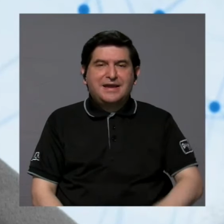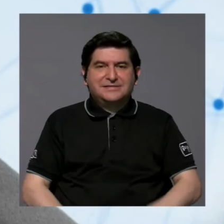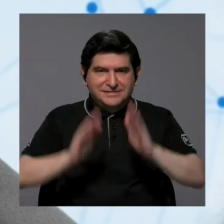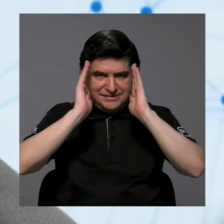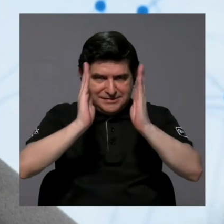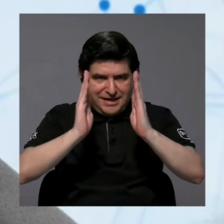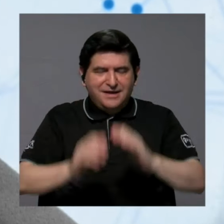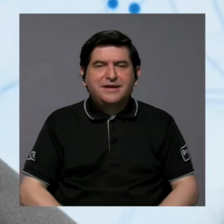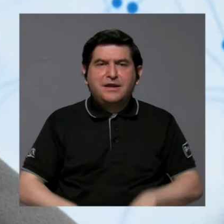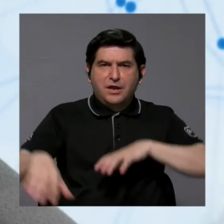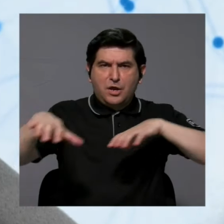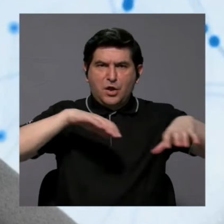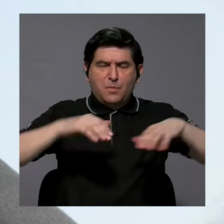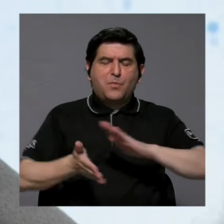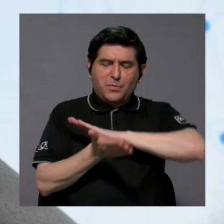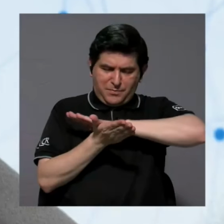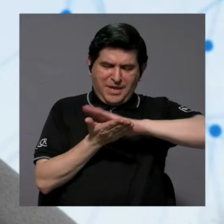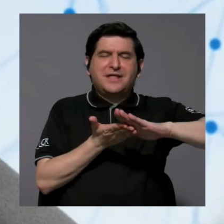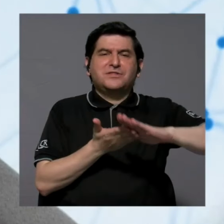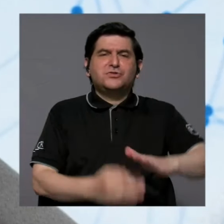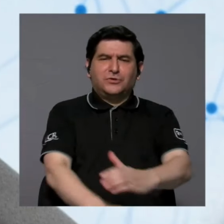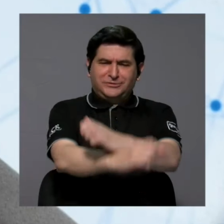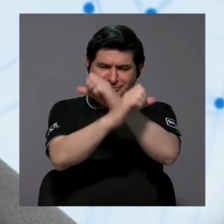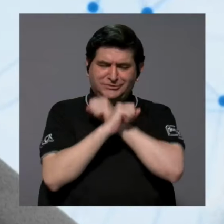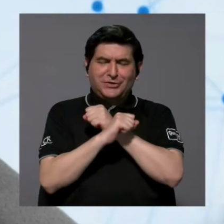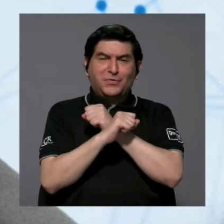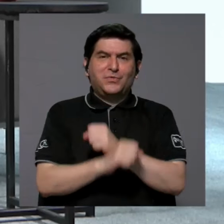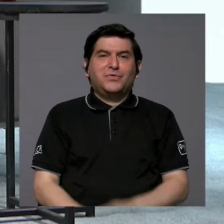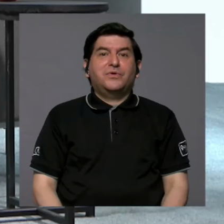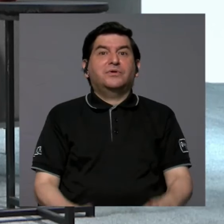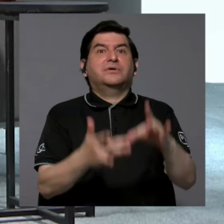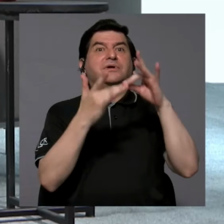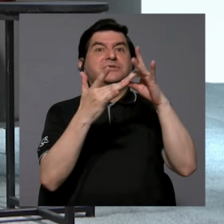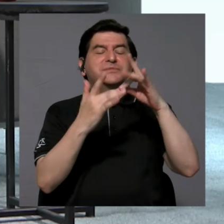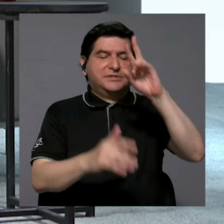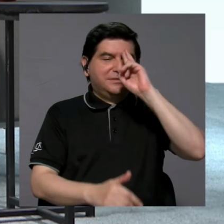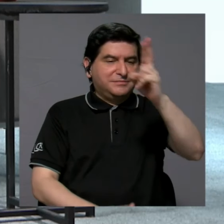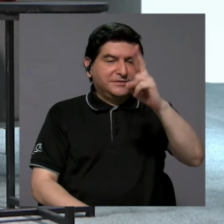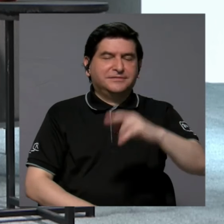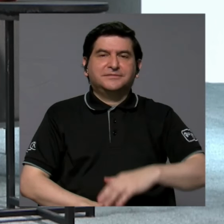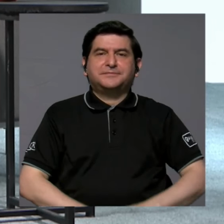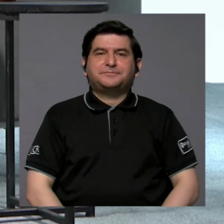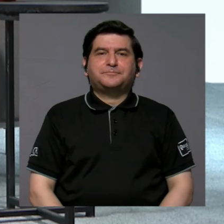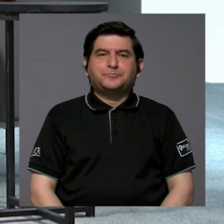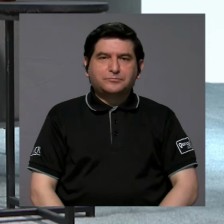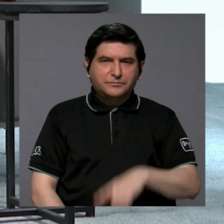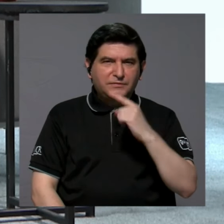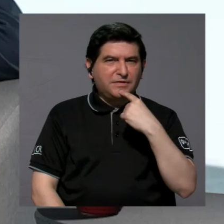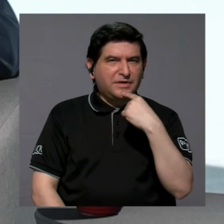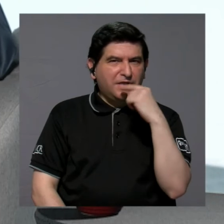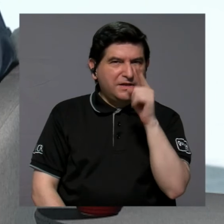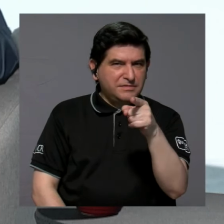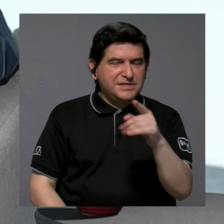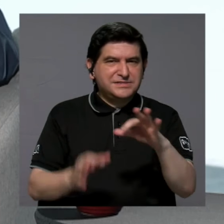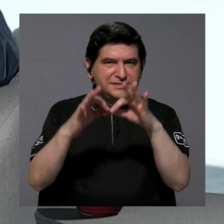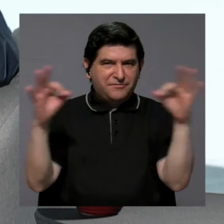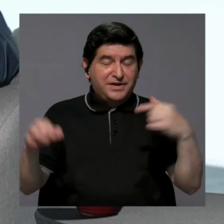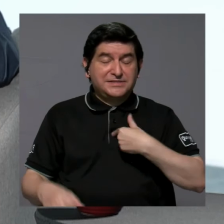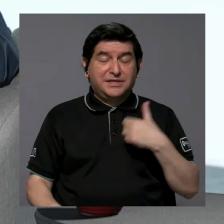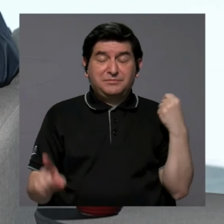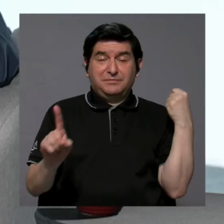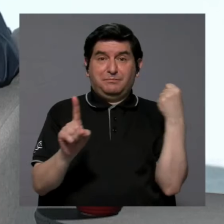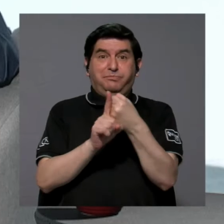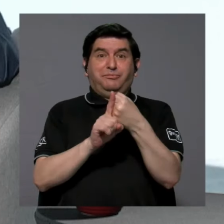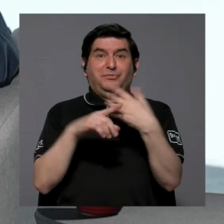que permitan movernos con dignidad, con seguridad y sobre todo con respeto. Usted menciona una frase que a mí